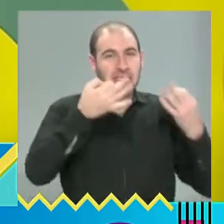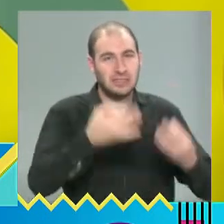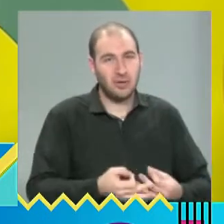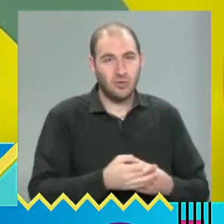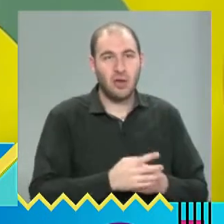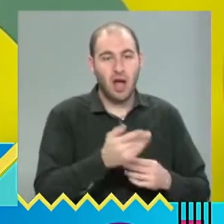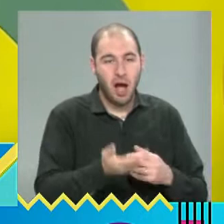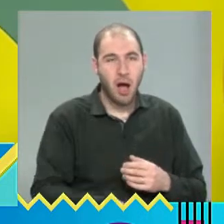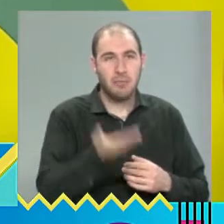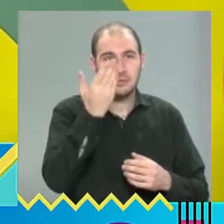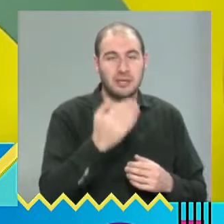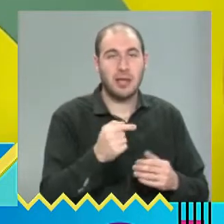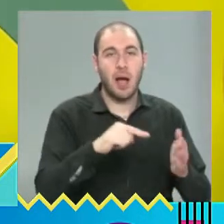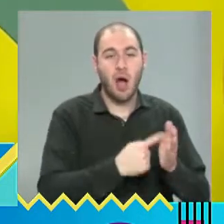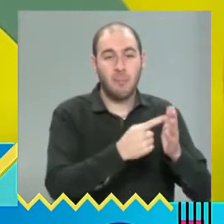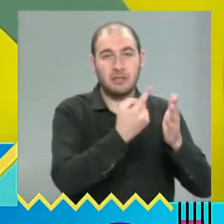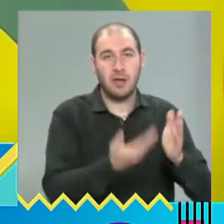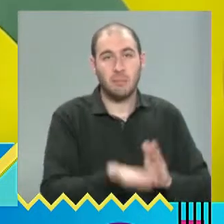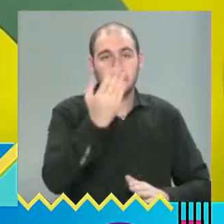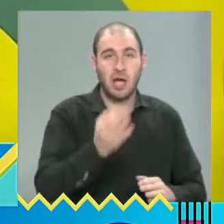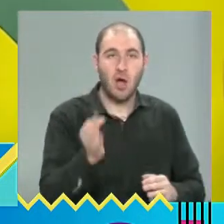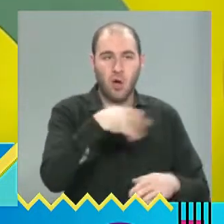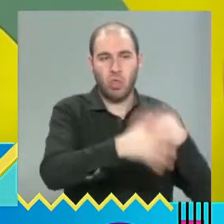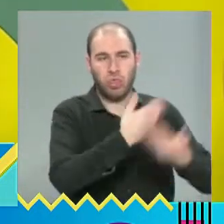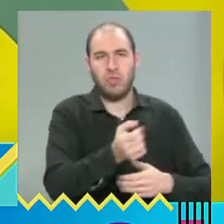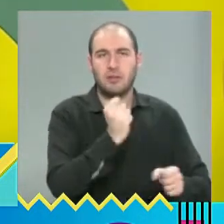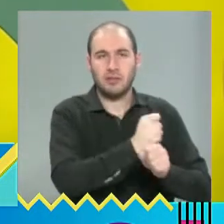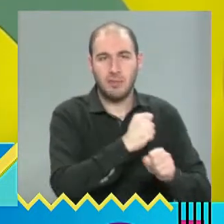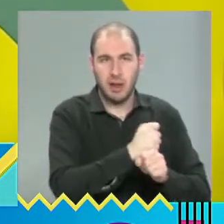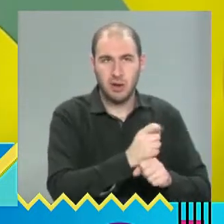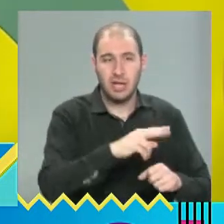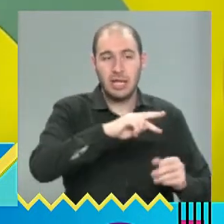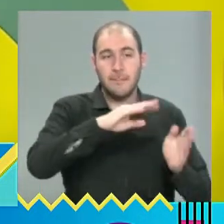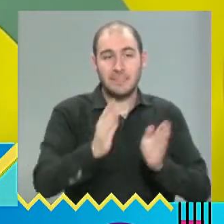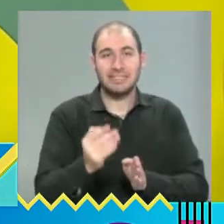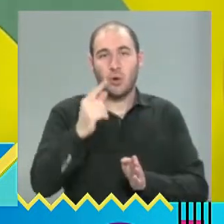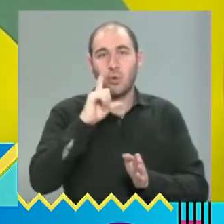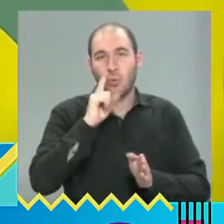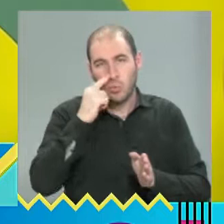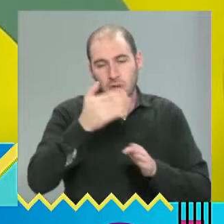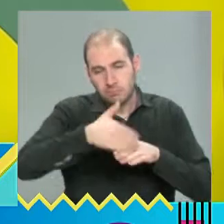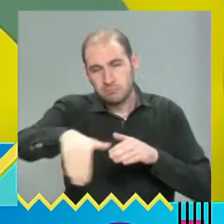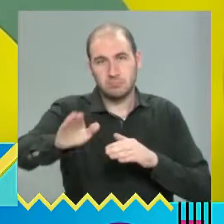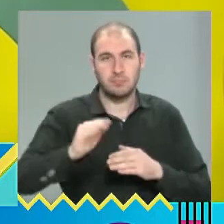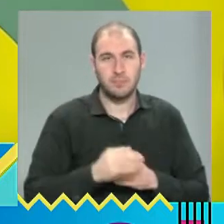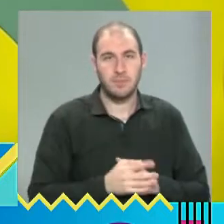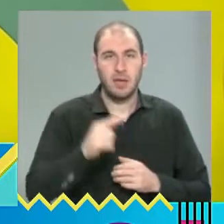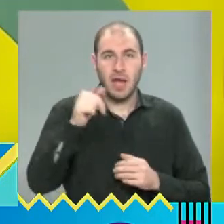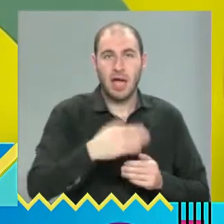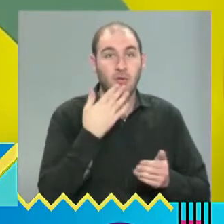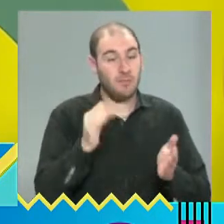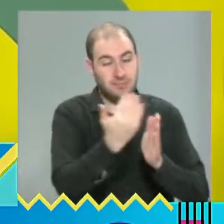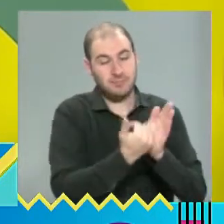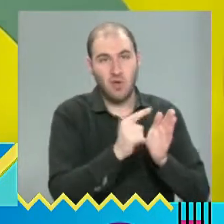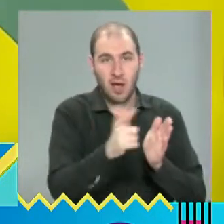ya aumenten las cláusulas o por lo menos la conflictividad laboral en la segunda parte del año, cuando veamos que no se estén